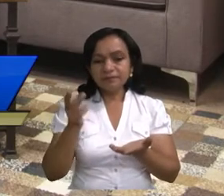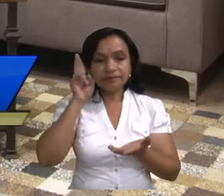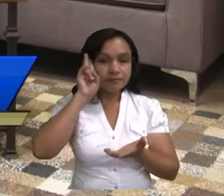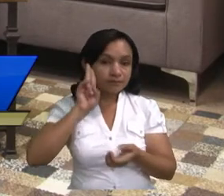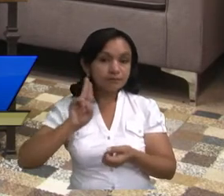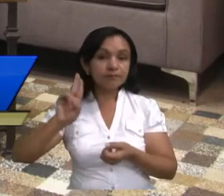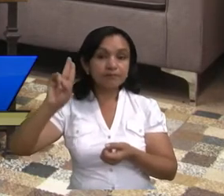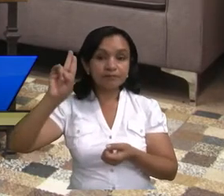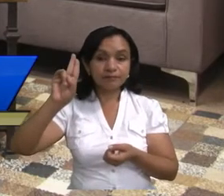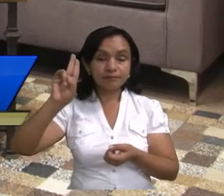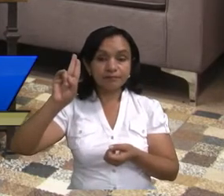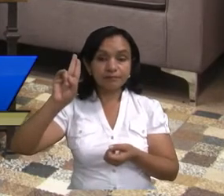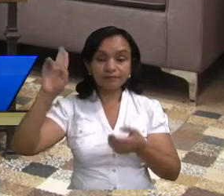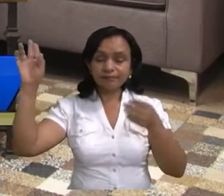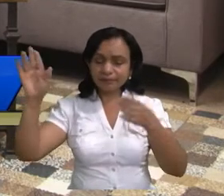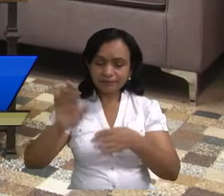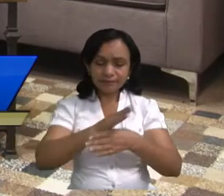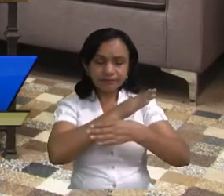atender distintas